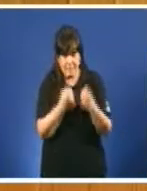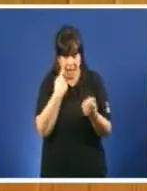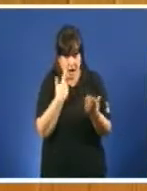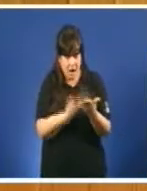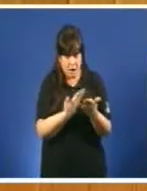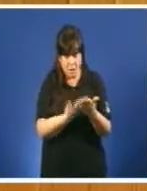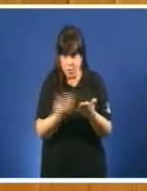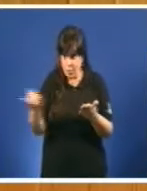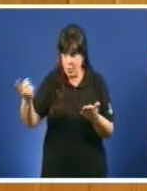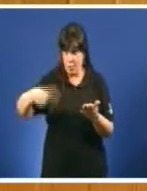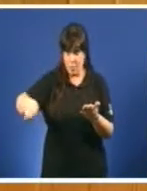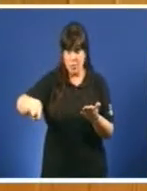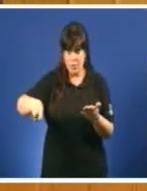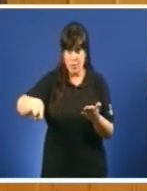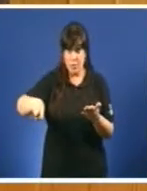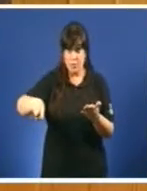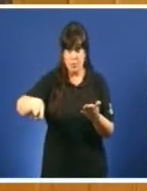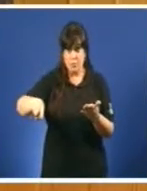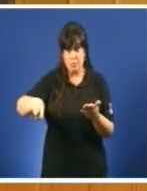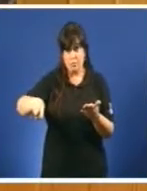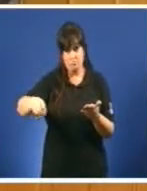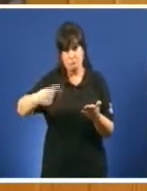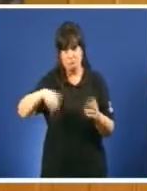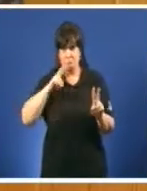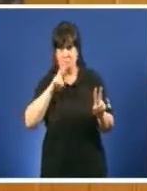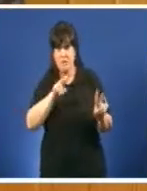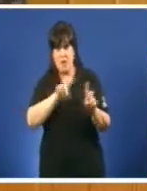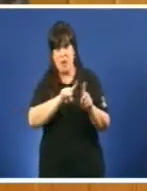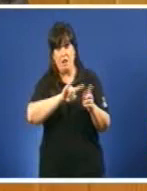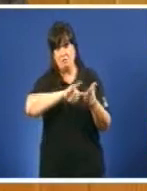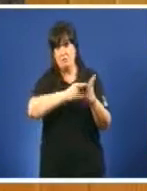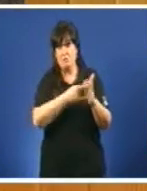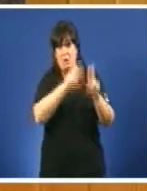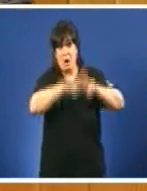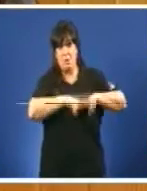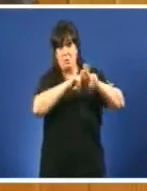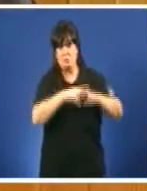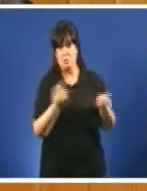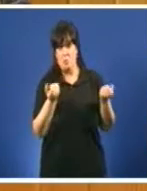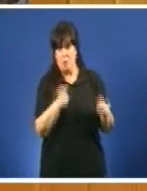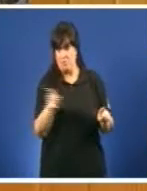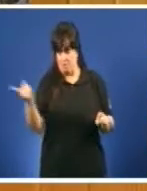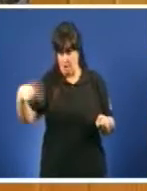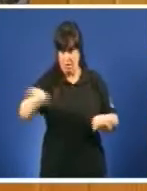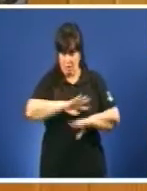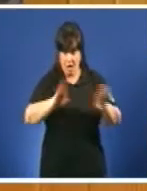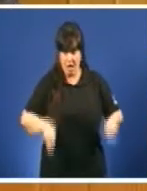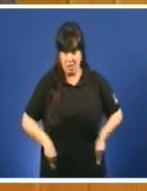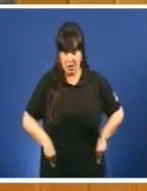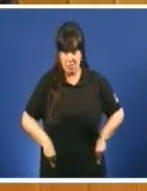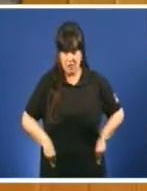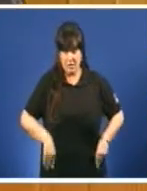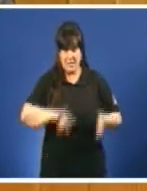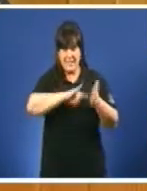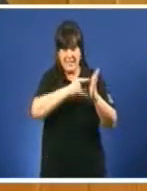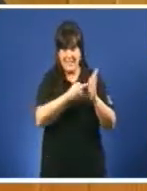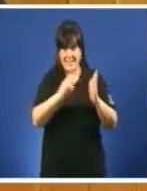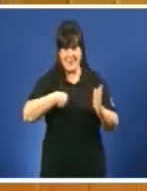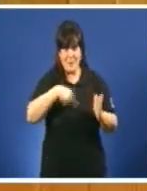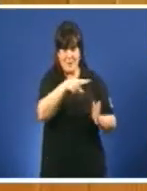siguen aceptando que o sistema non se revise. Un sistema que non asegura nin a nosa